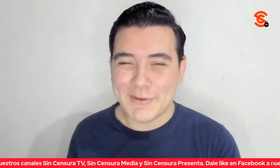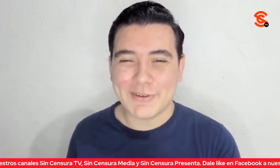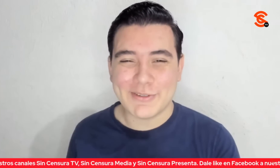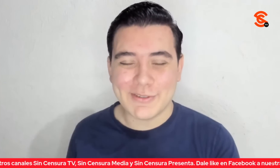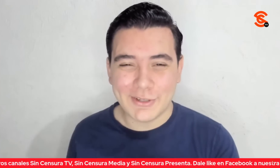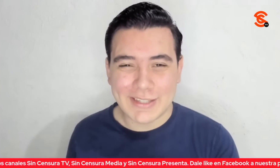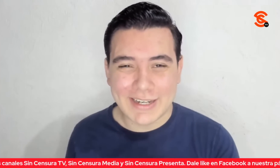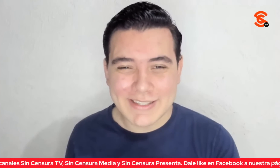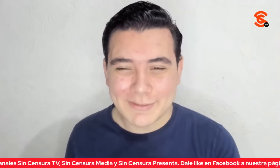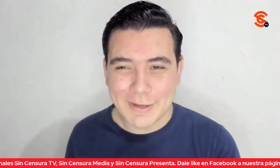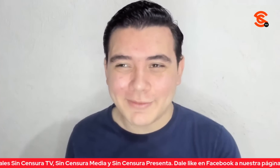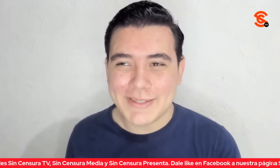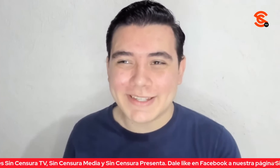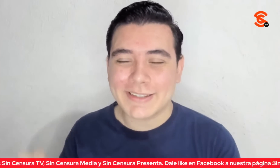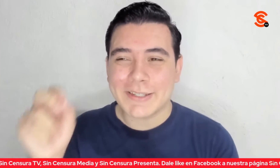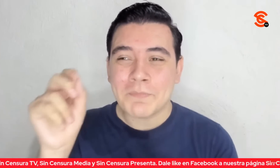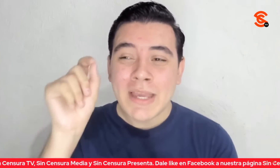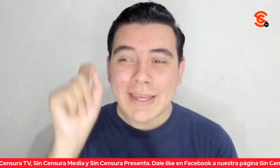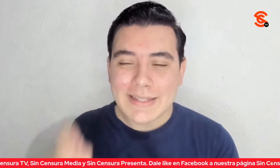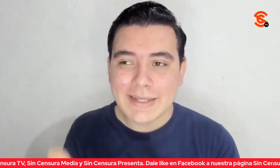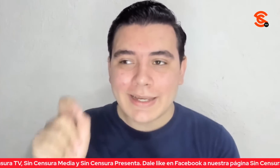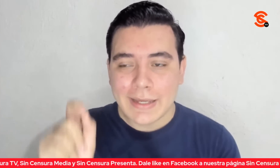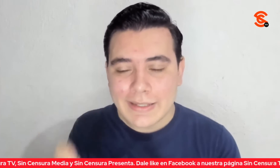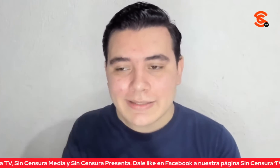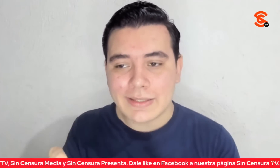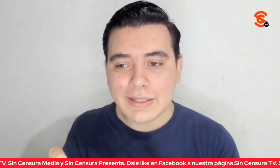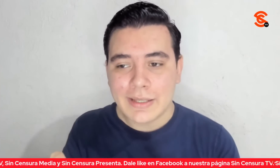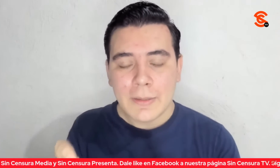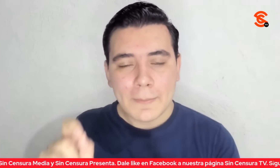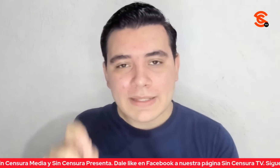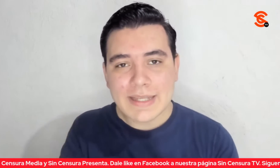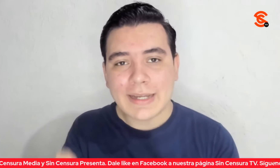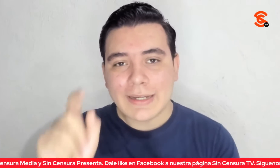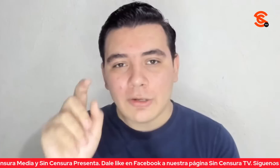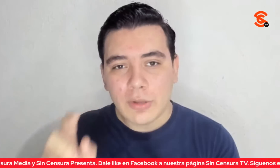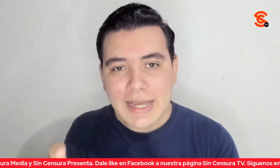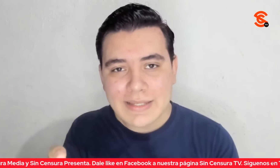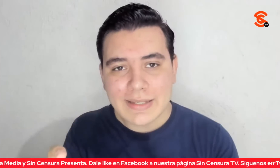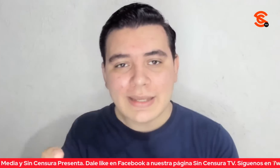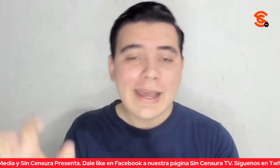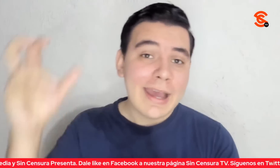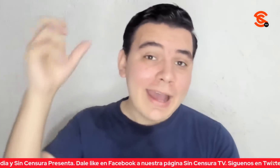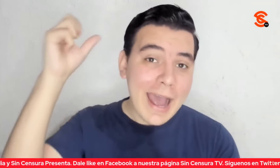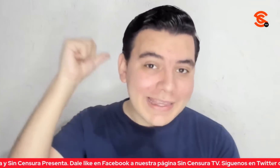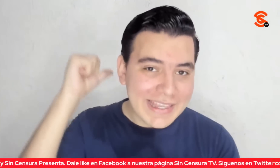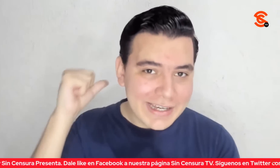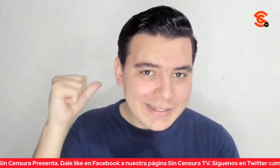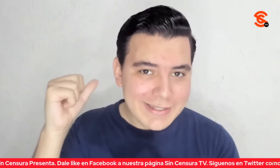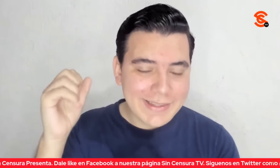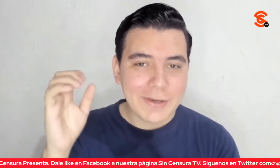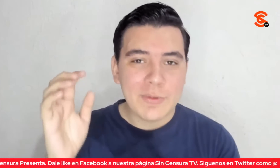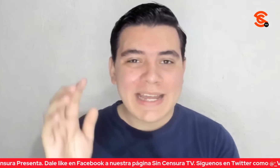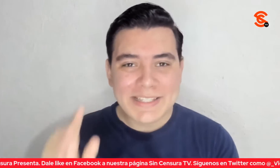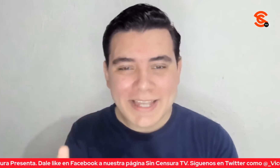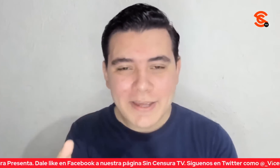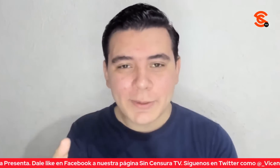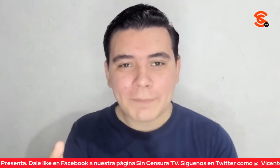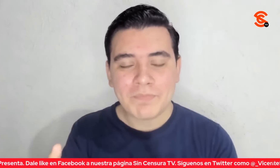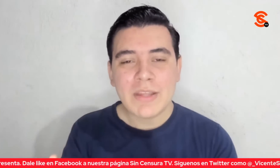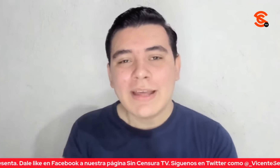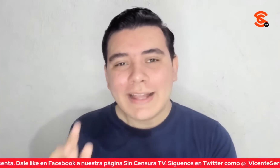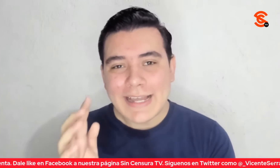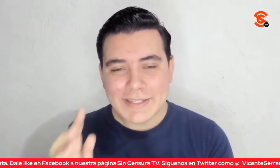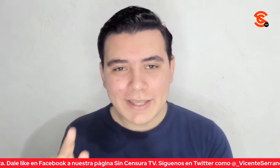que pocos notan, estimado Vicente, es que este mensaje lo hace atrás de una